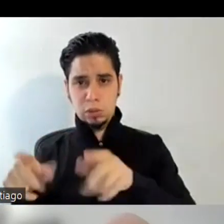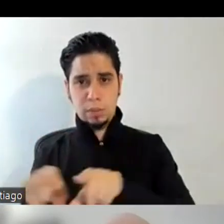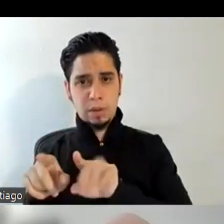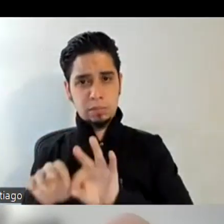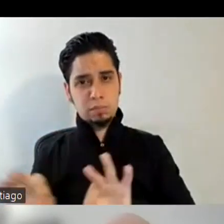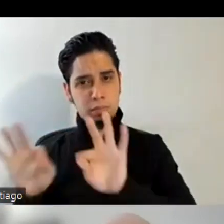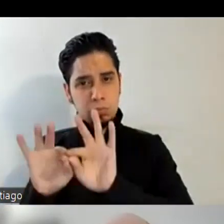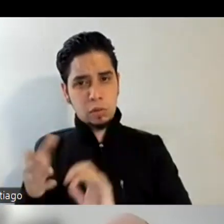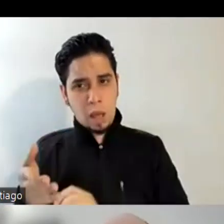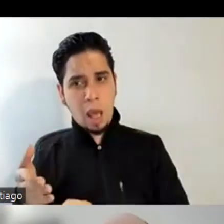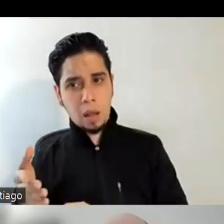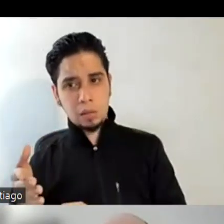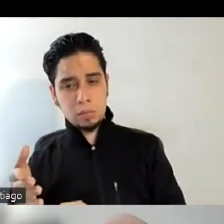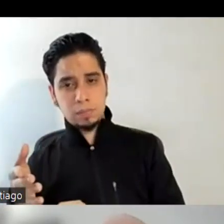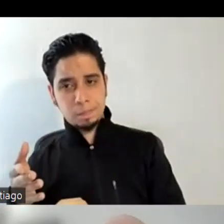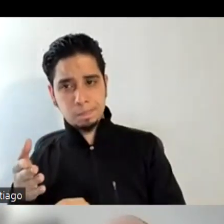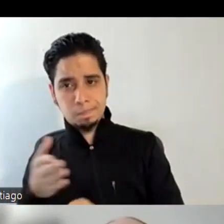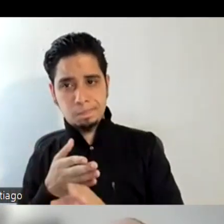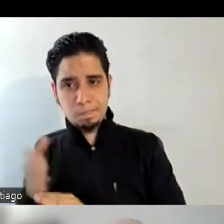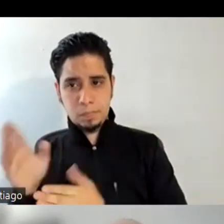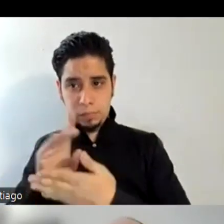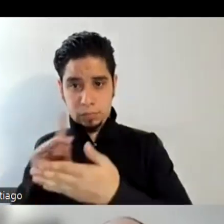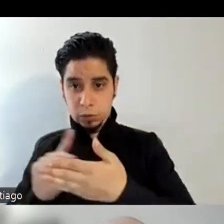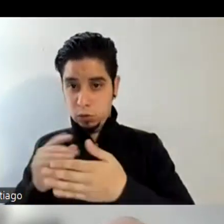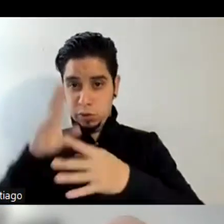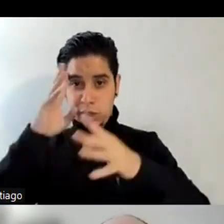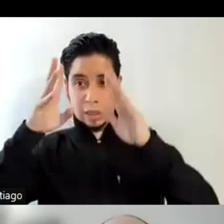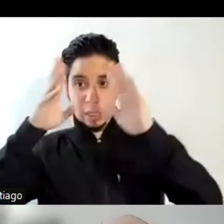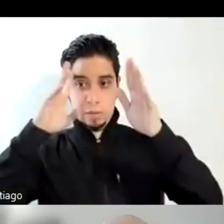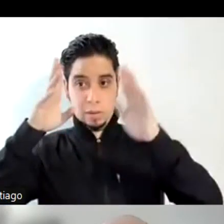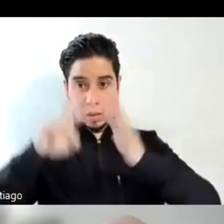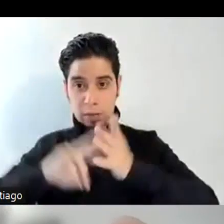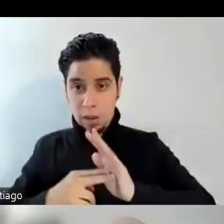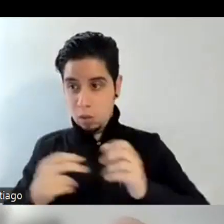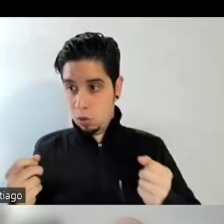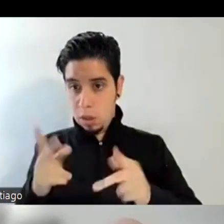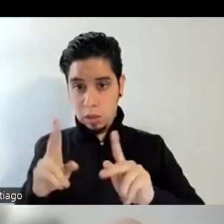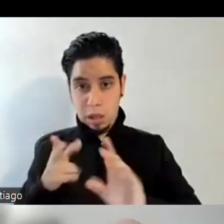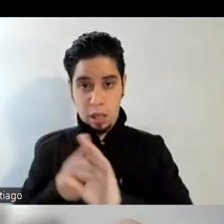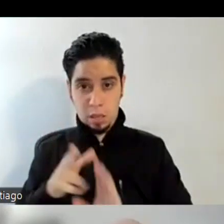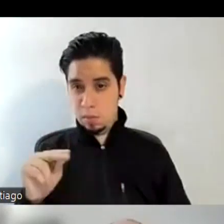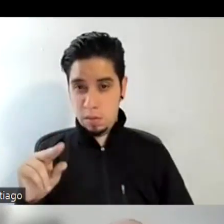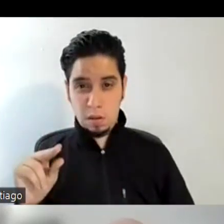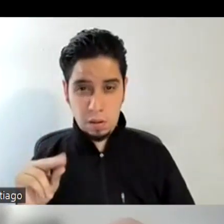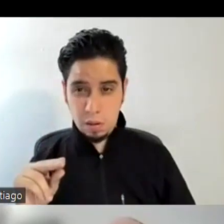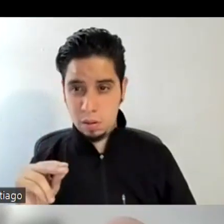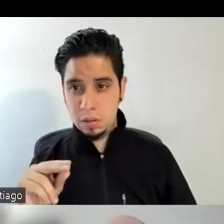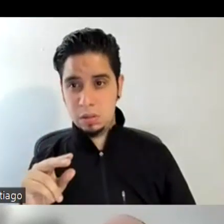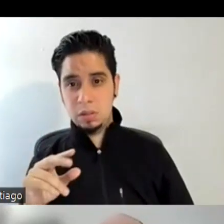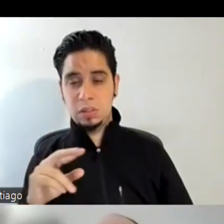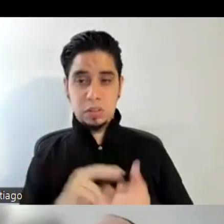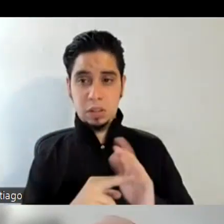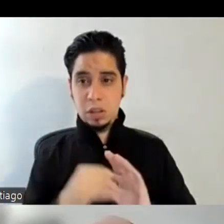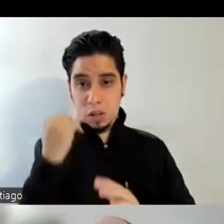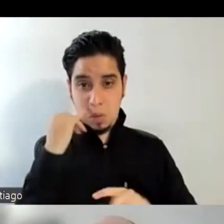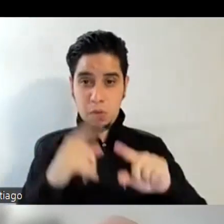son carreras de diseño altamente creativas que tampoco son para todo el mundo. Claro. O sea, que tampoco es como que, pues, si no puedo